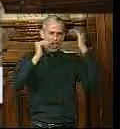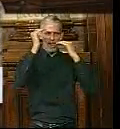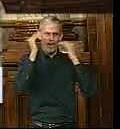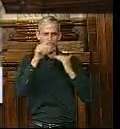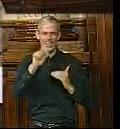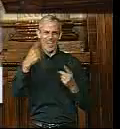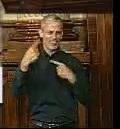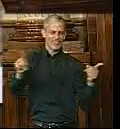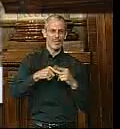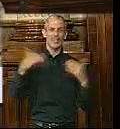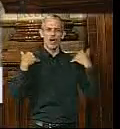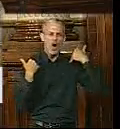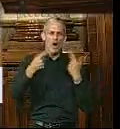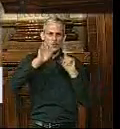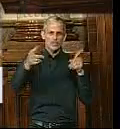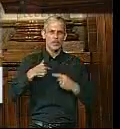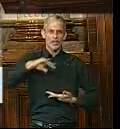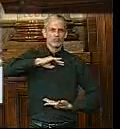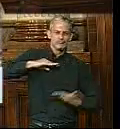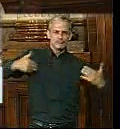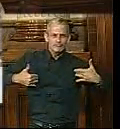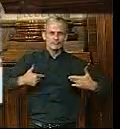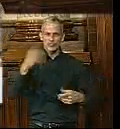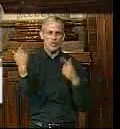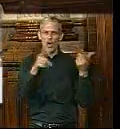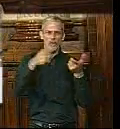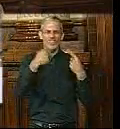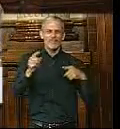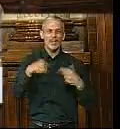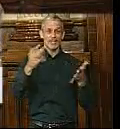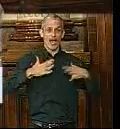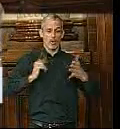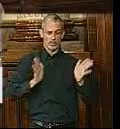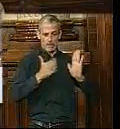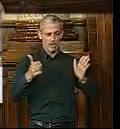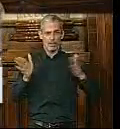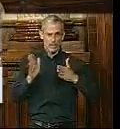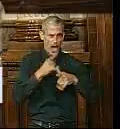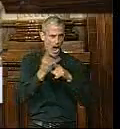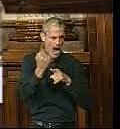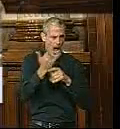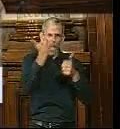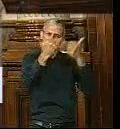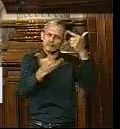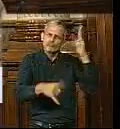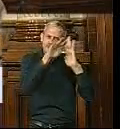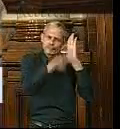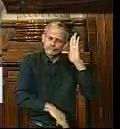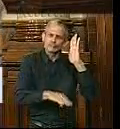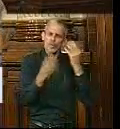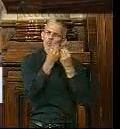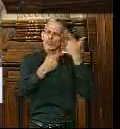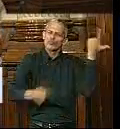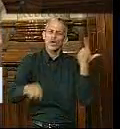espectaculares, los hombros, la caja torácica, la dirección del torso, en fin, hay